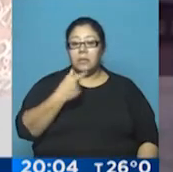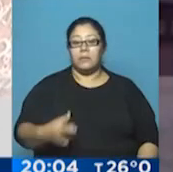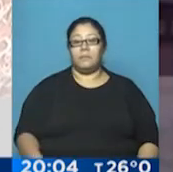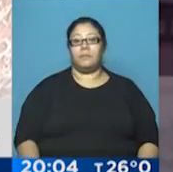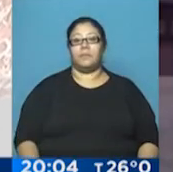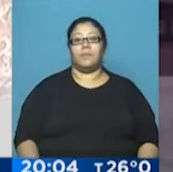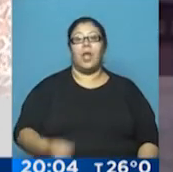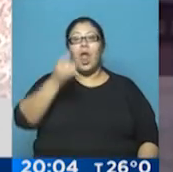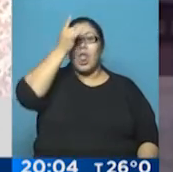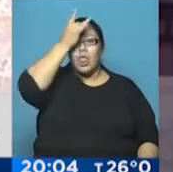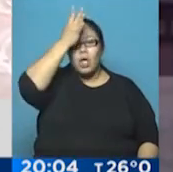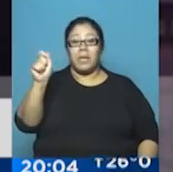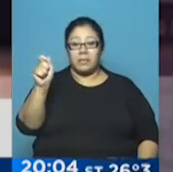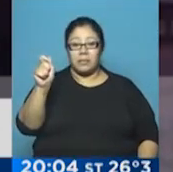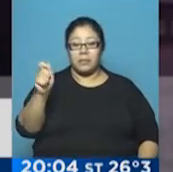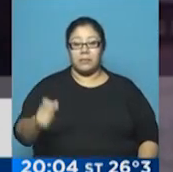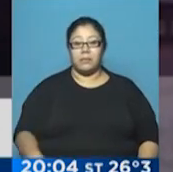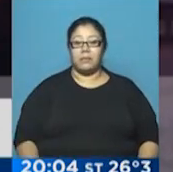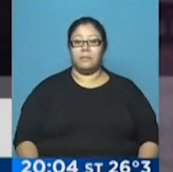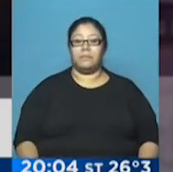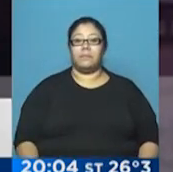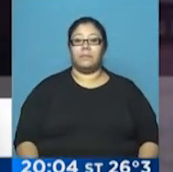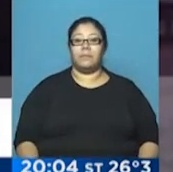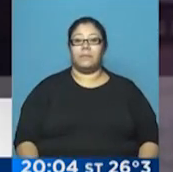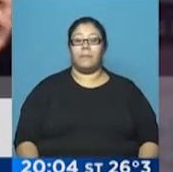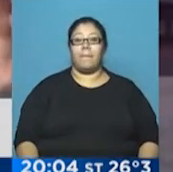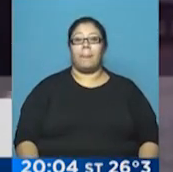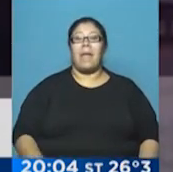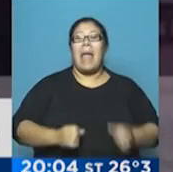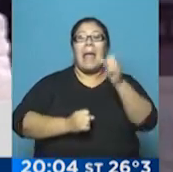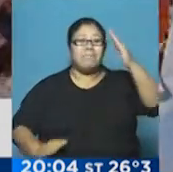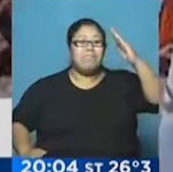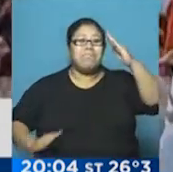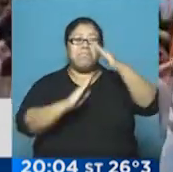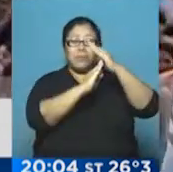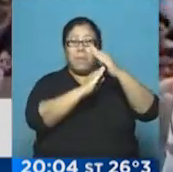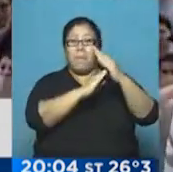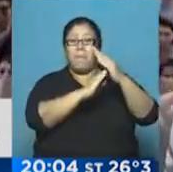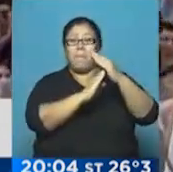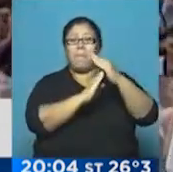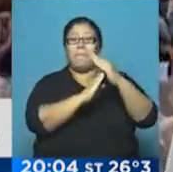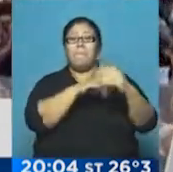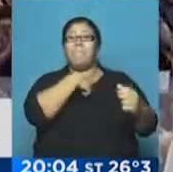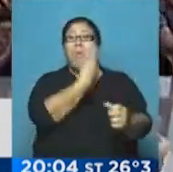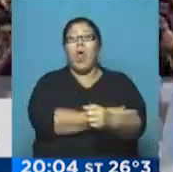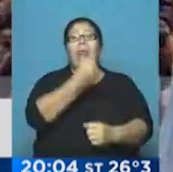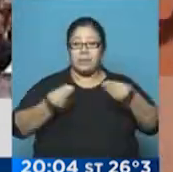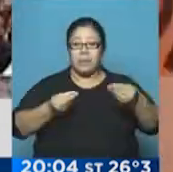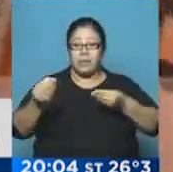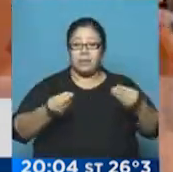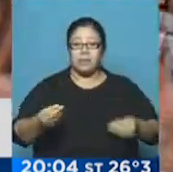de estos 12 años y medio con las principales corporaciones económicas y